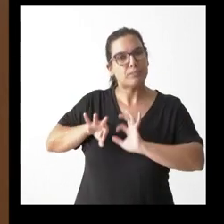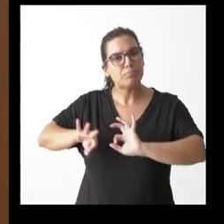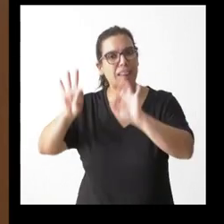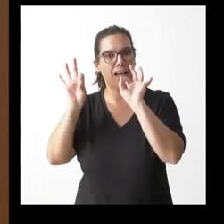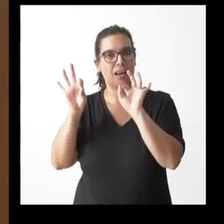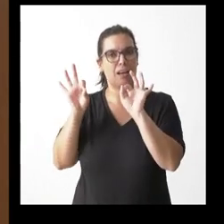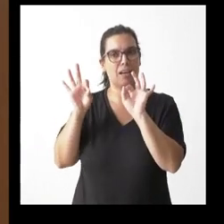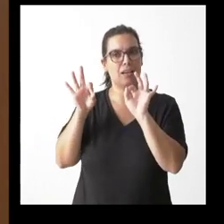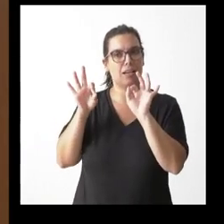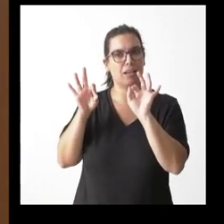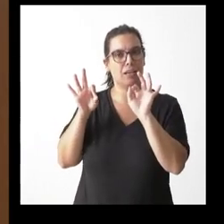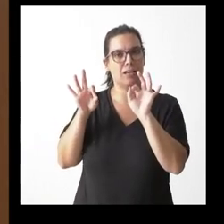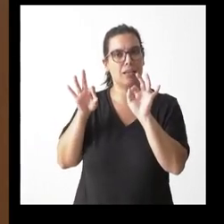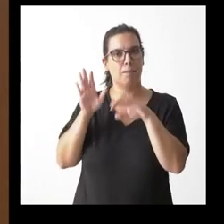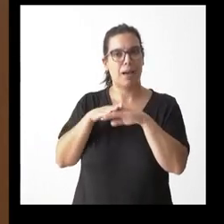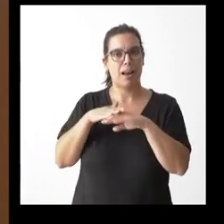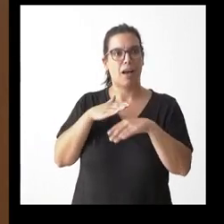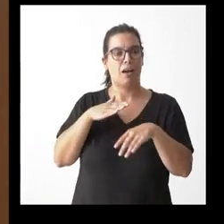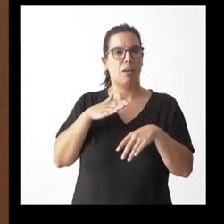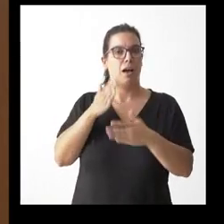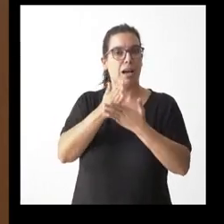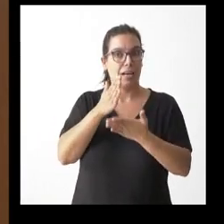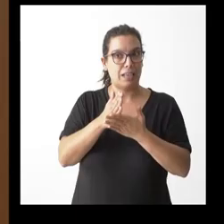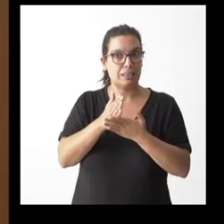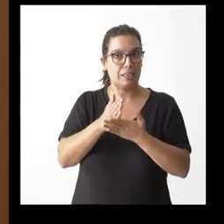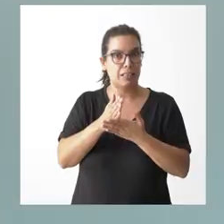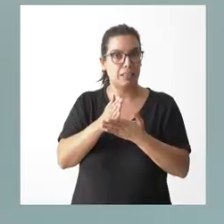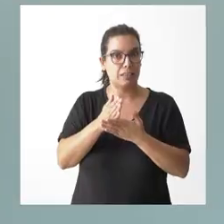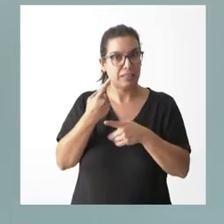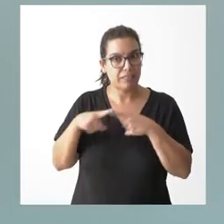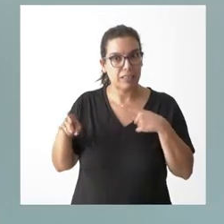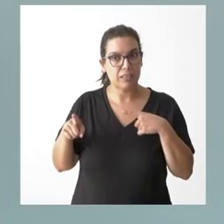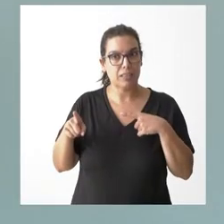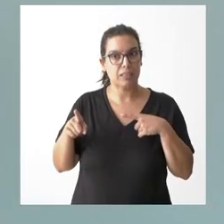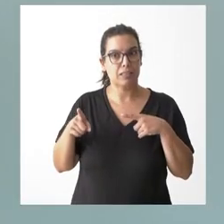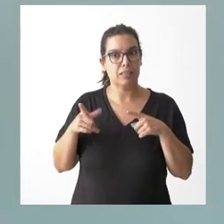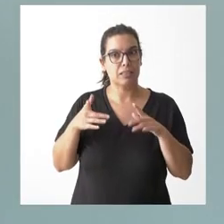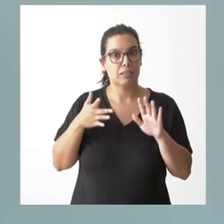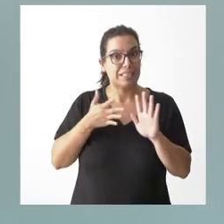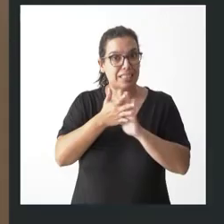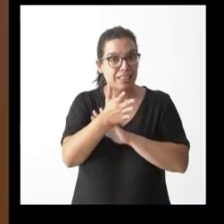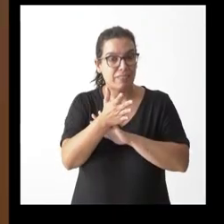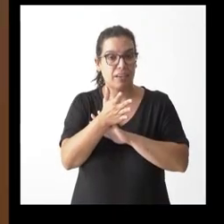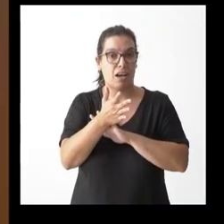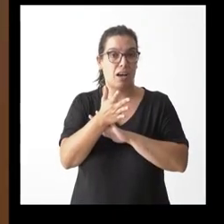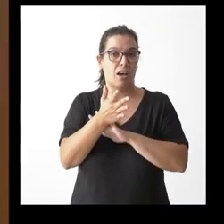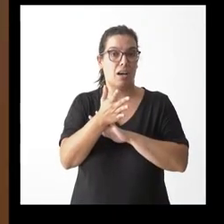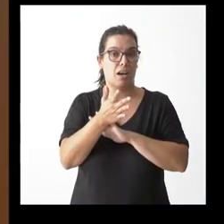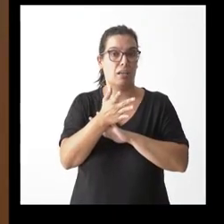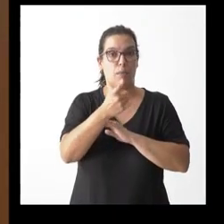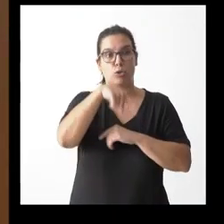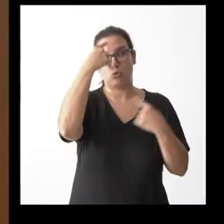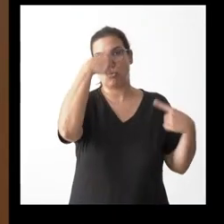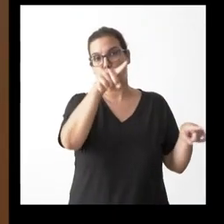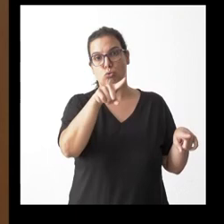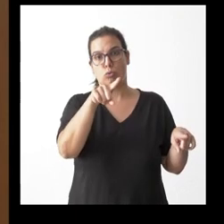específica de confort para las aulas, sí, entiendo, y nosotros, ¿no? Y digamos que, que no es algo que, sí, que decidan por su cuenta, sino